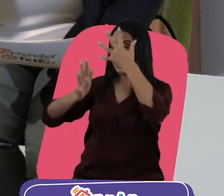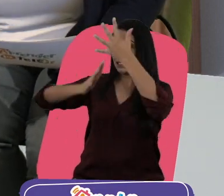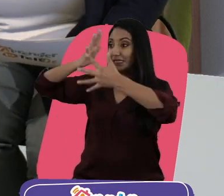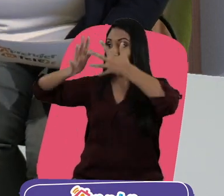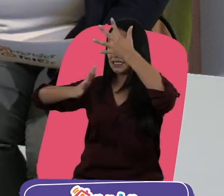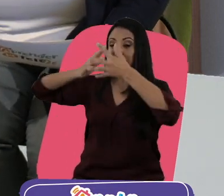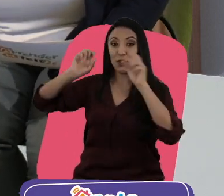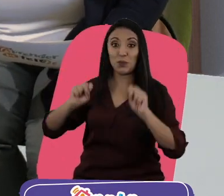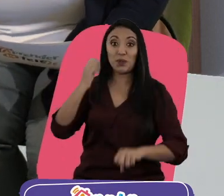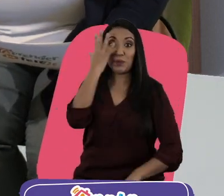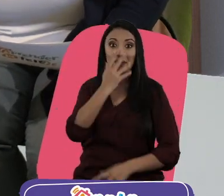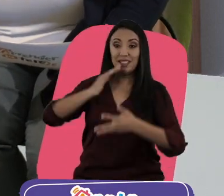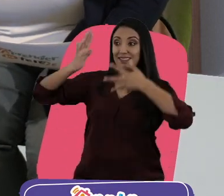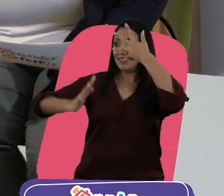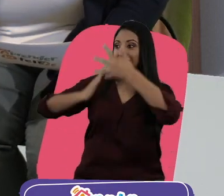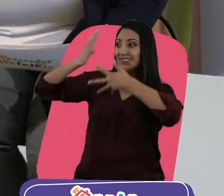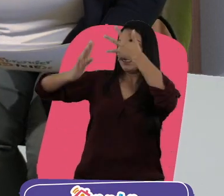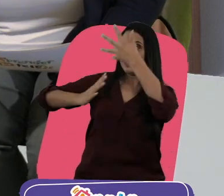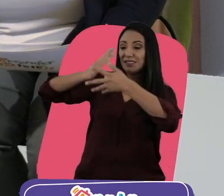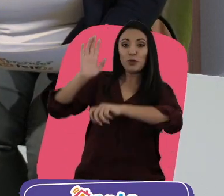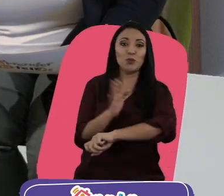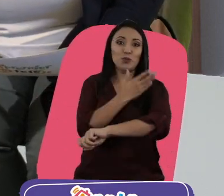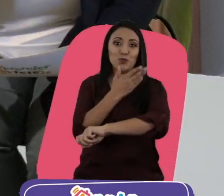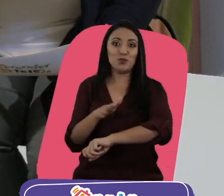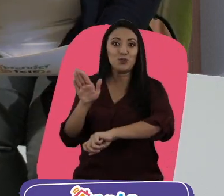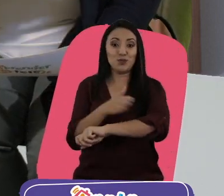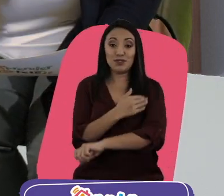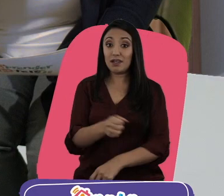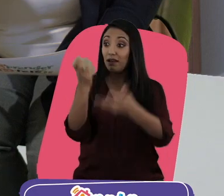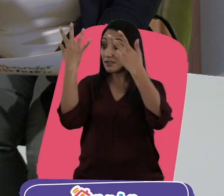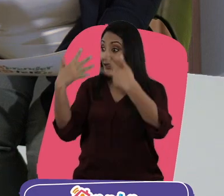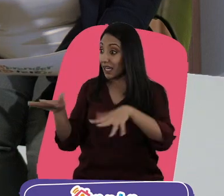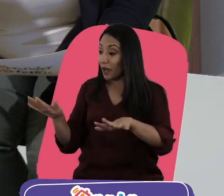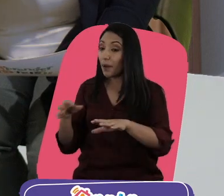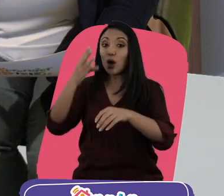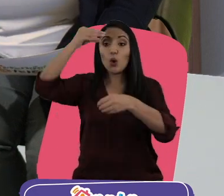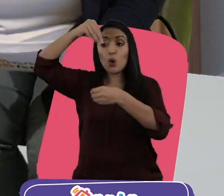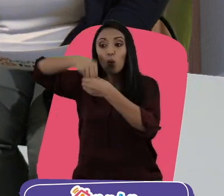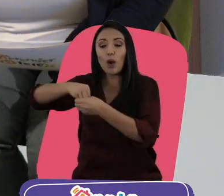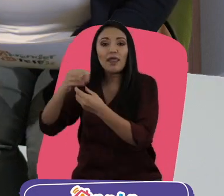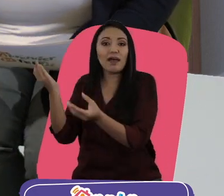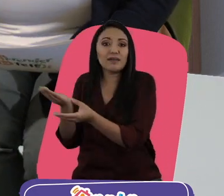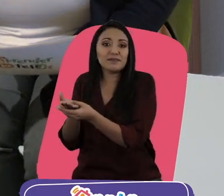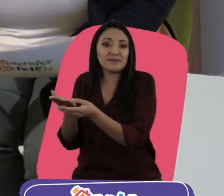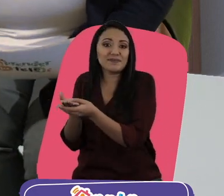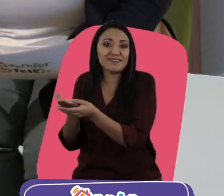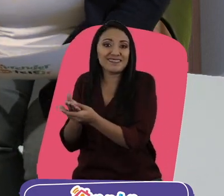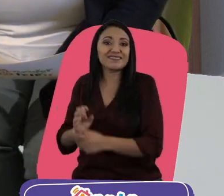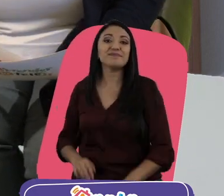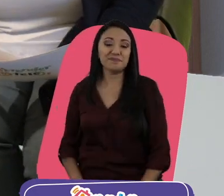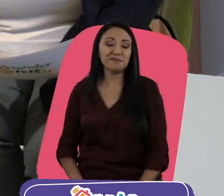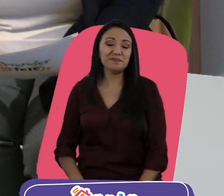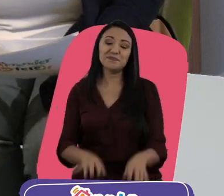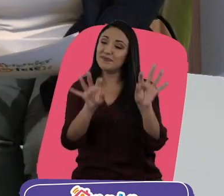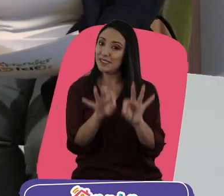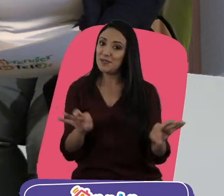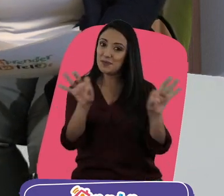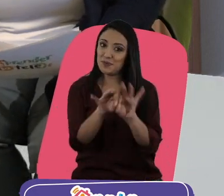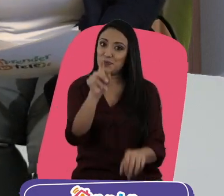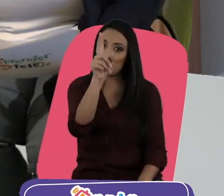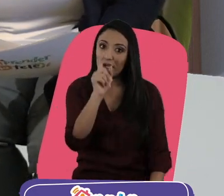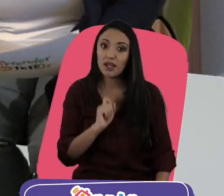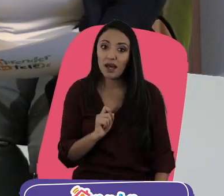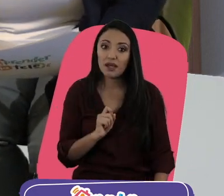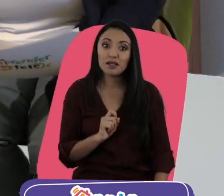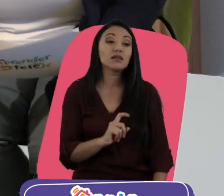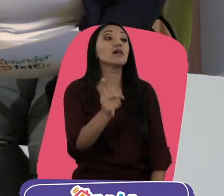de corazón y súper conscientemente. Recuerden, su canción, una vez terminada, la guardan en su portafolio del estudiante. Eso es importantísimo,